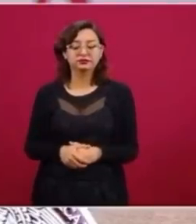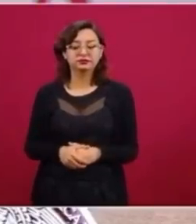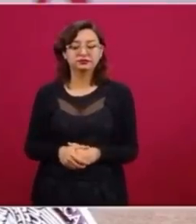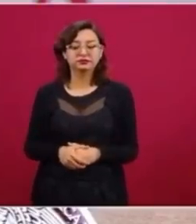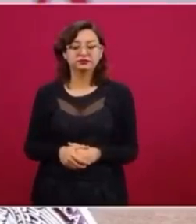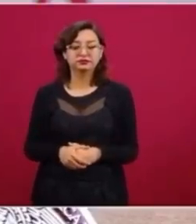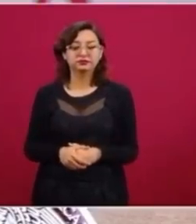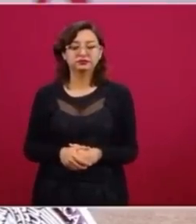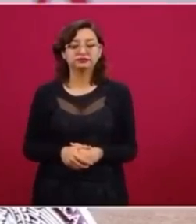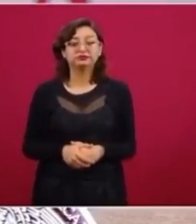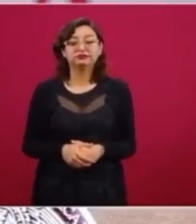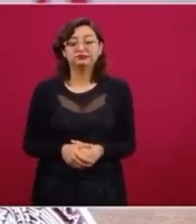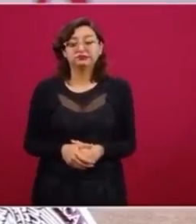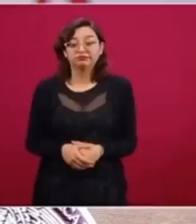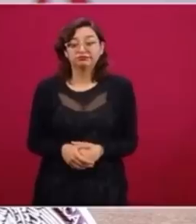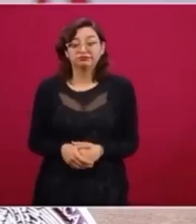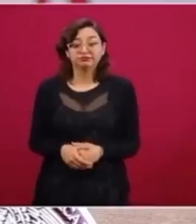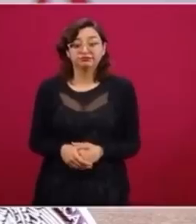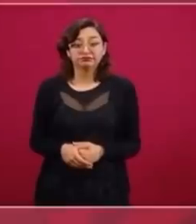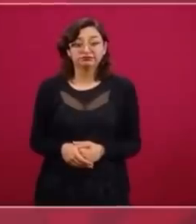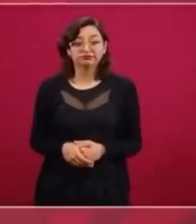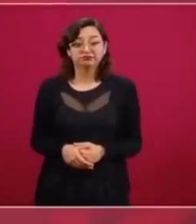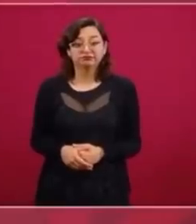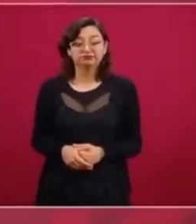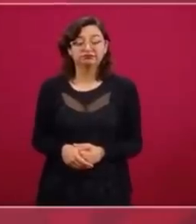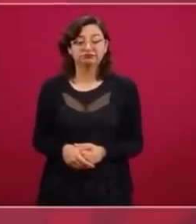Sí, nos estamos preparando